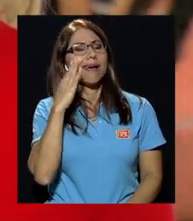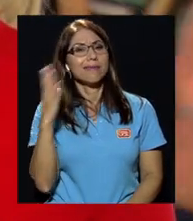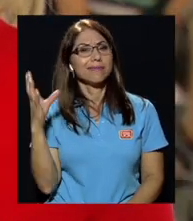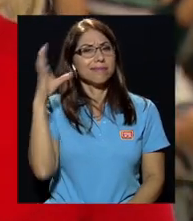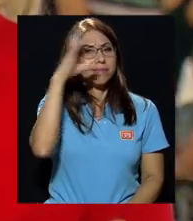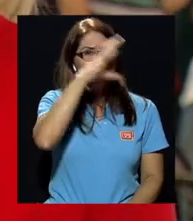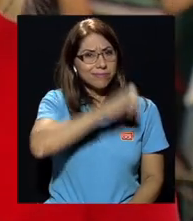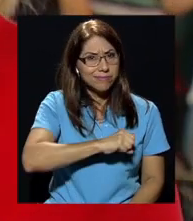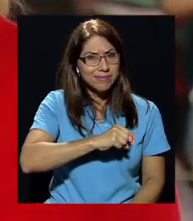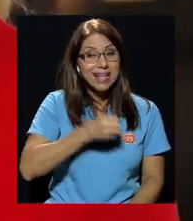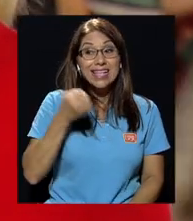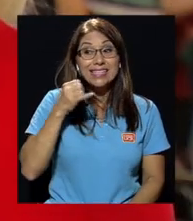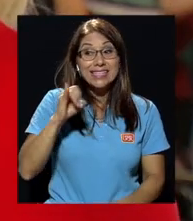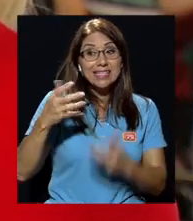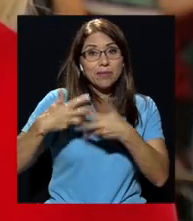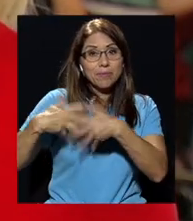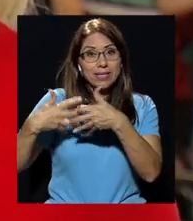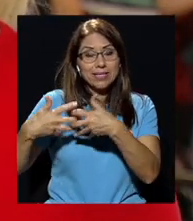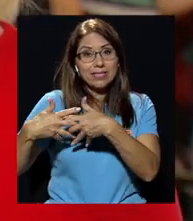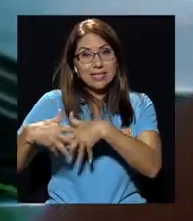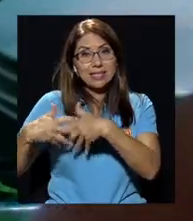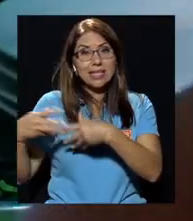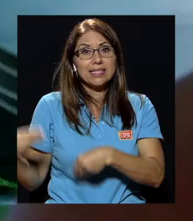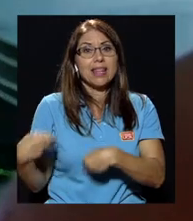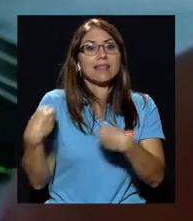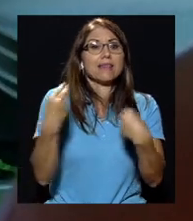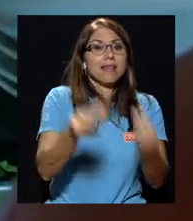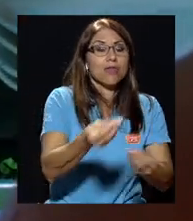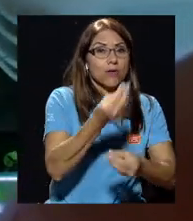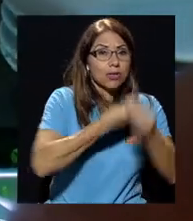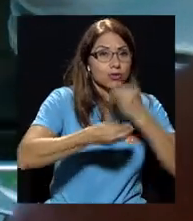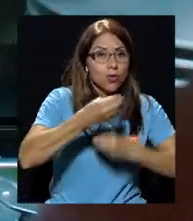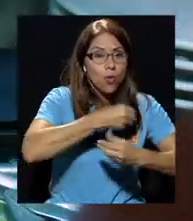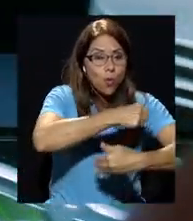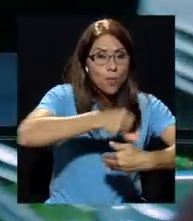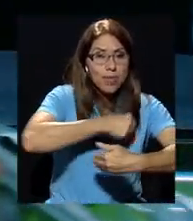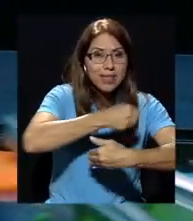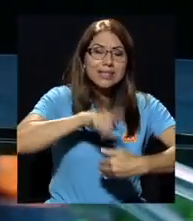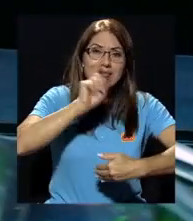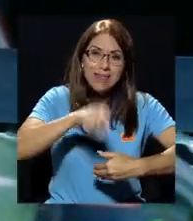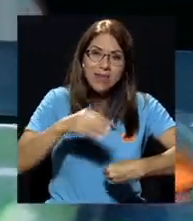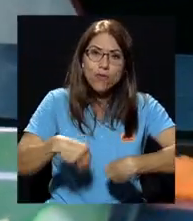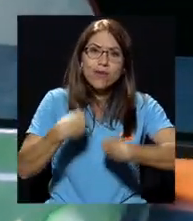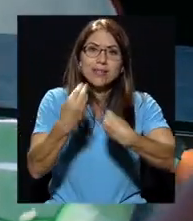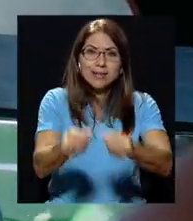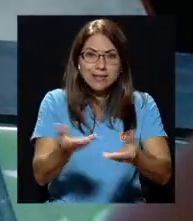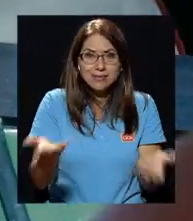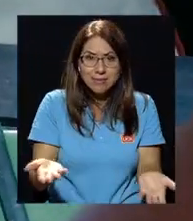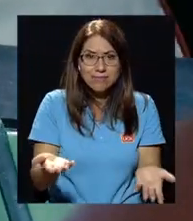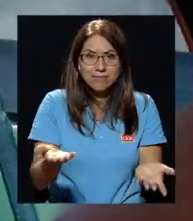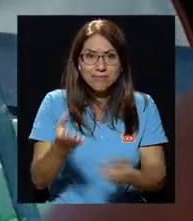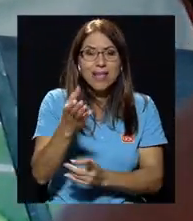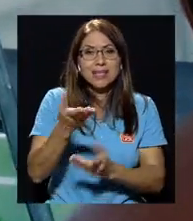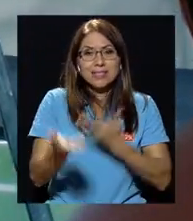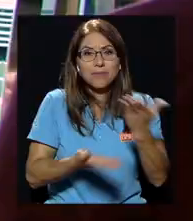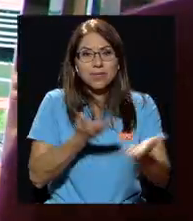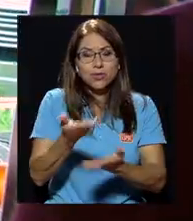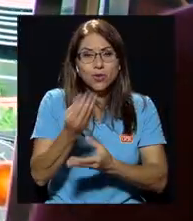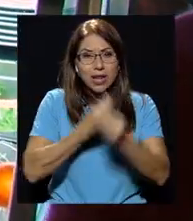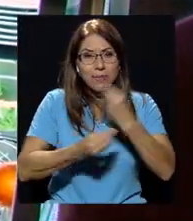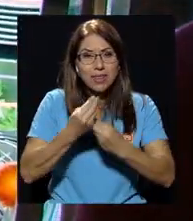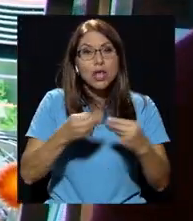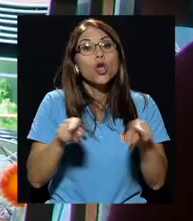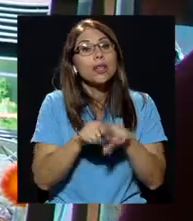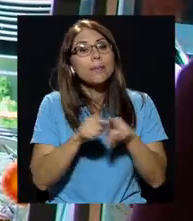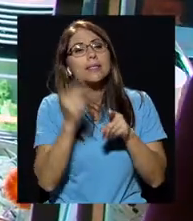ofreciendo los menús que deben ofrecerse en cada servicio de alimentación y si las opciones son